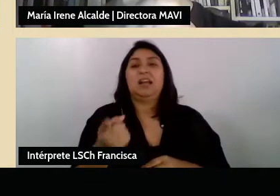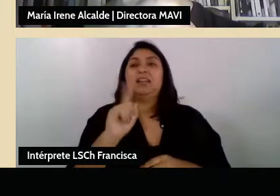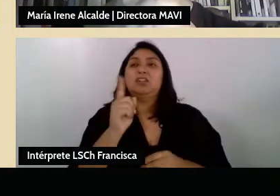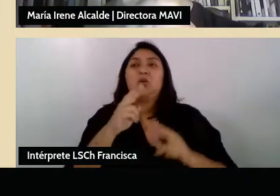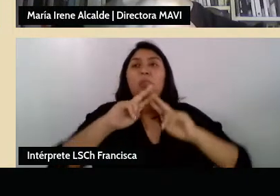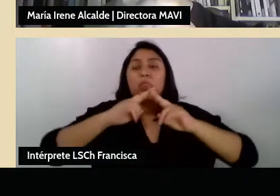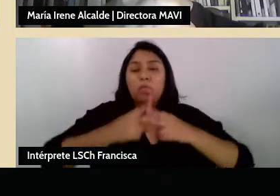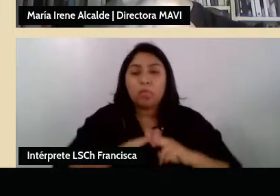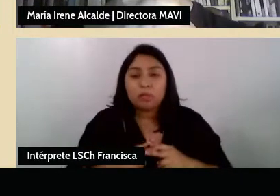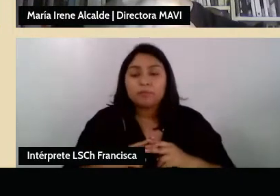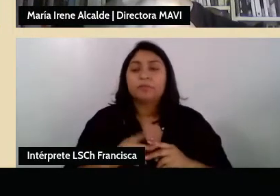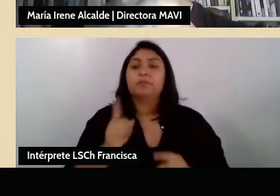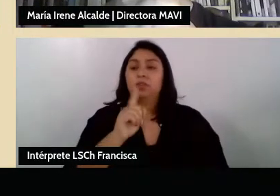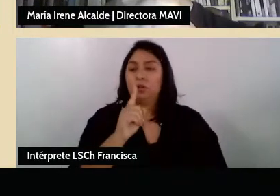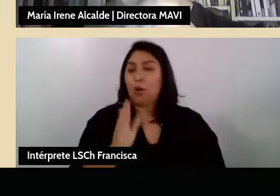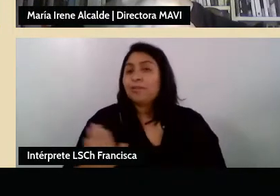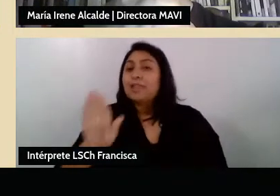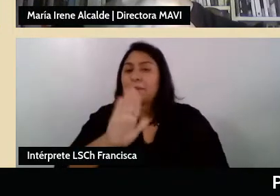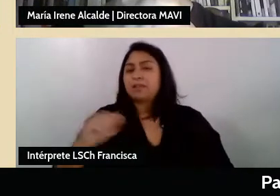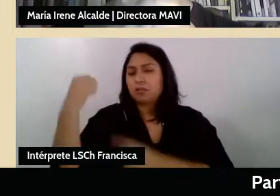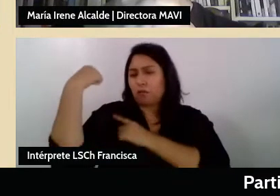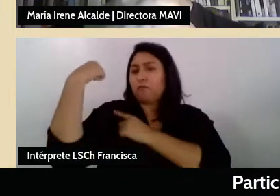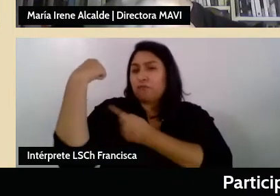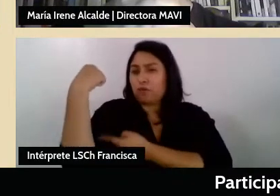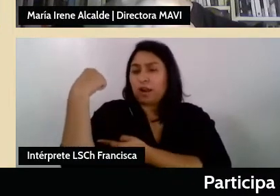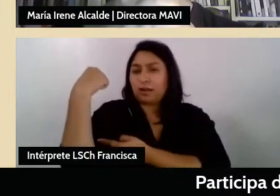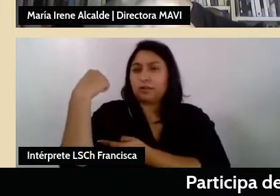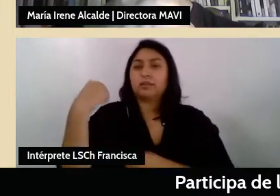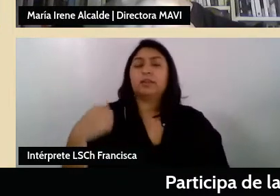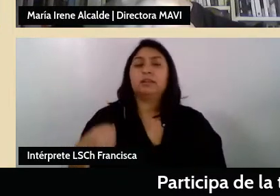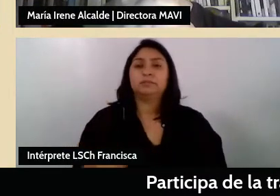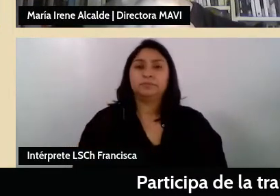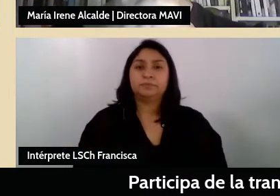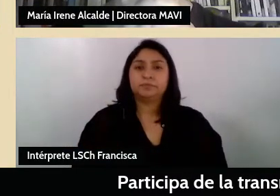te mantiene, digamos, fuerte, con unos cimientos fuertes, ¿no?